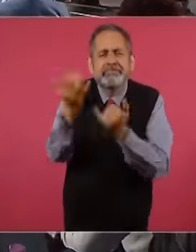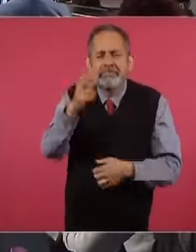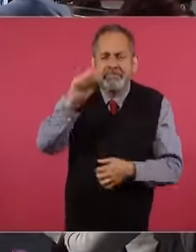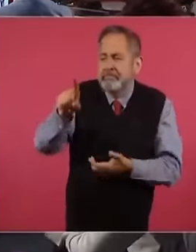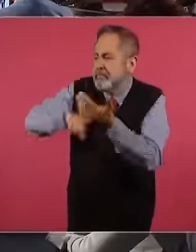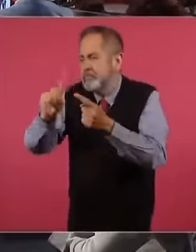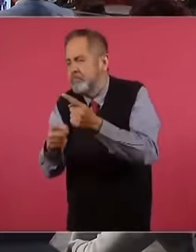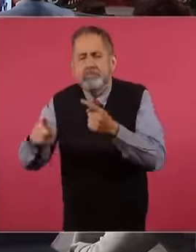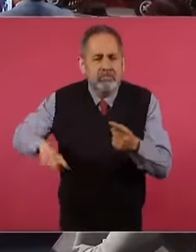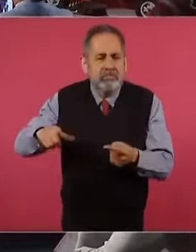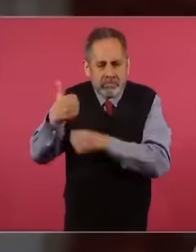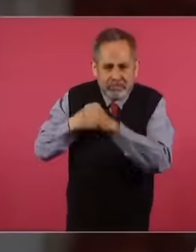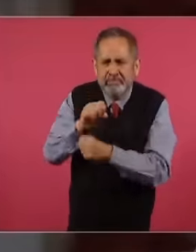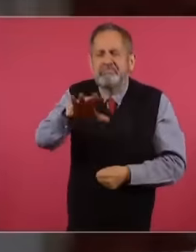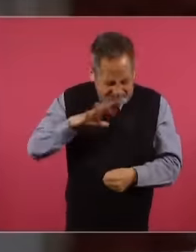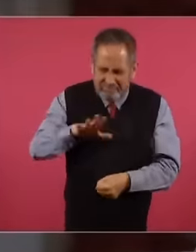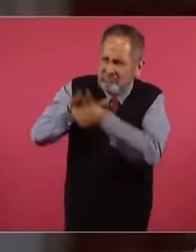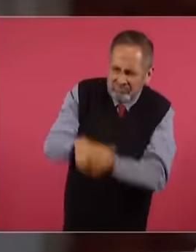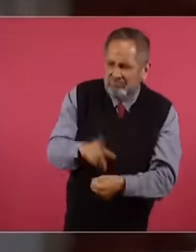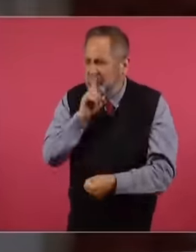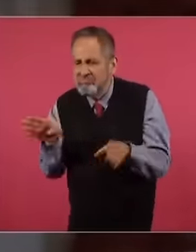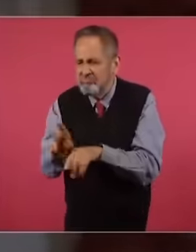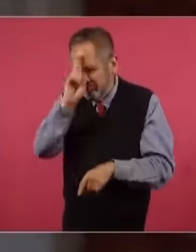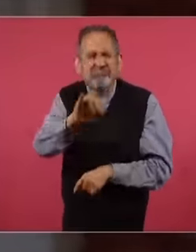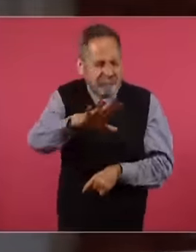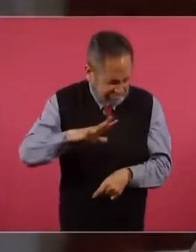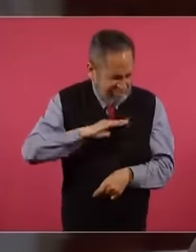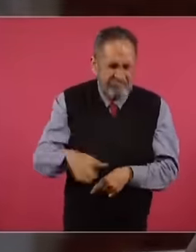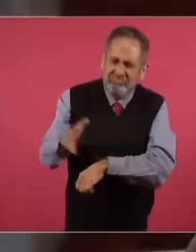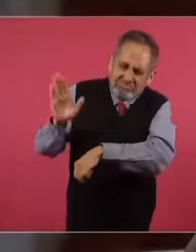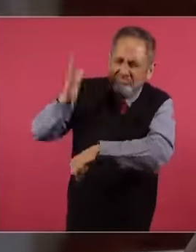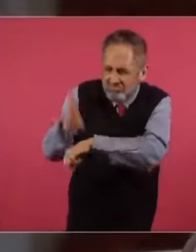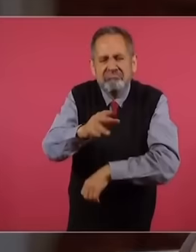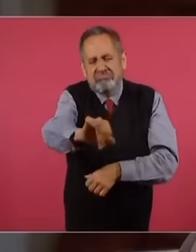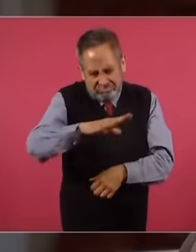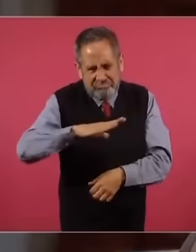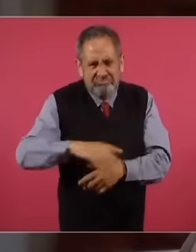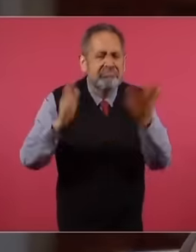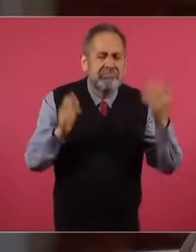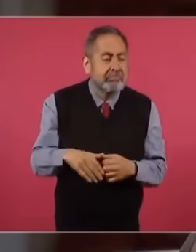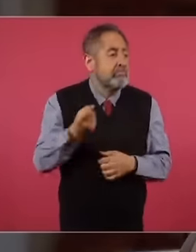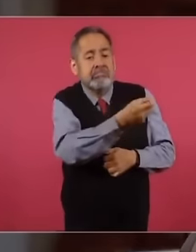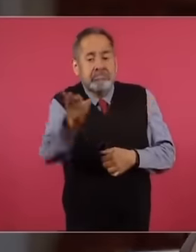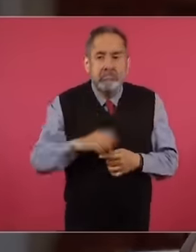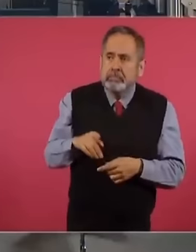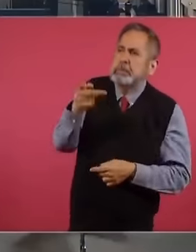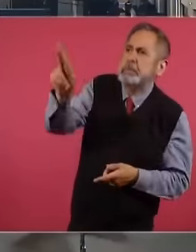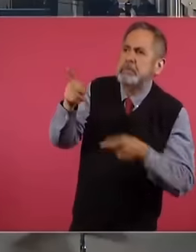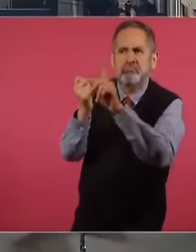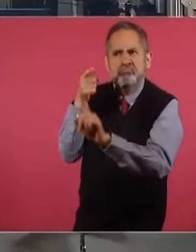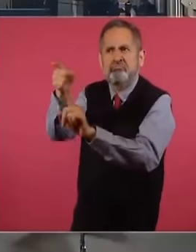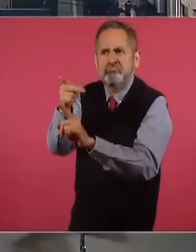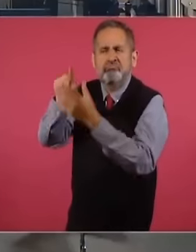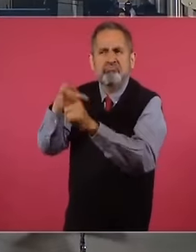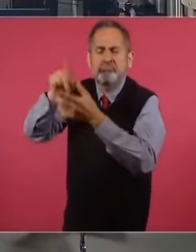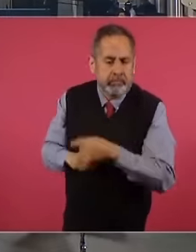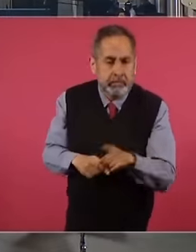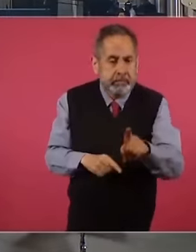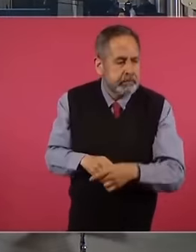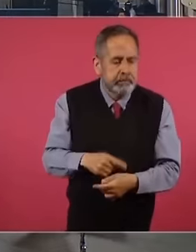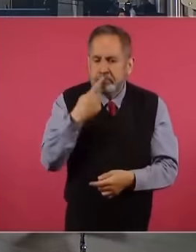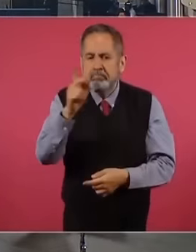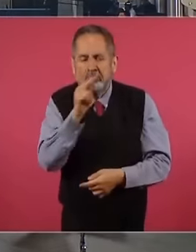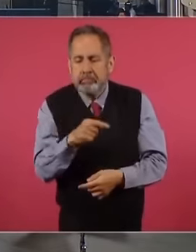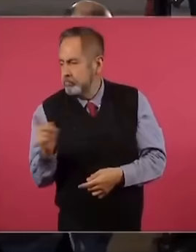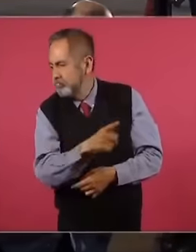que en su gobierno, que en su sexenio no se ejerció la censura y que no se permitió el derecho a disentir. Porque ante cualquier crítica, presidente, ante cualquier cuestionamiento duro, Usted con